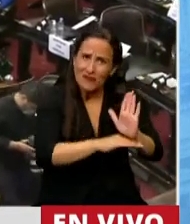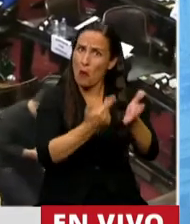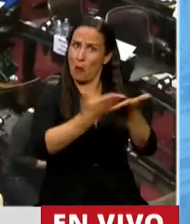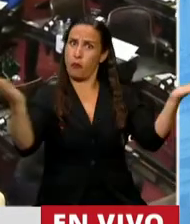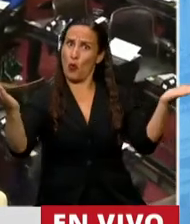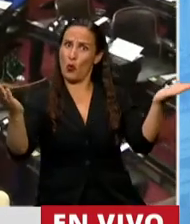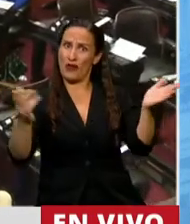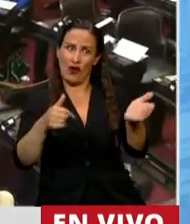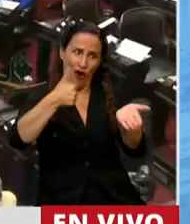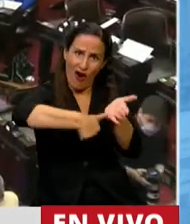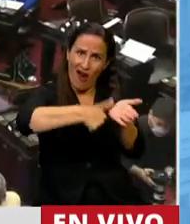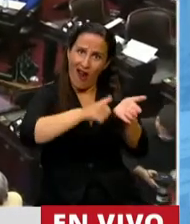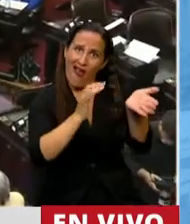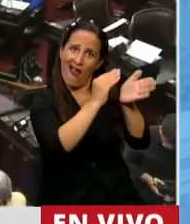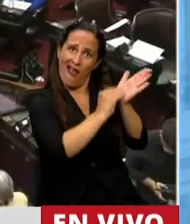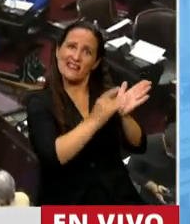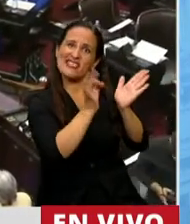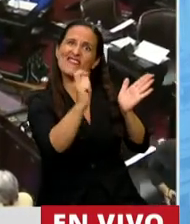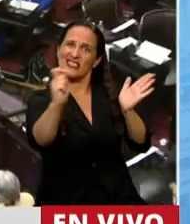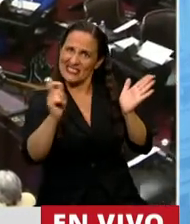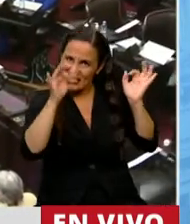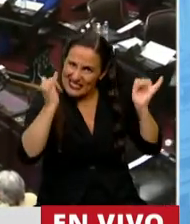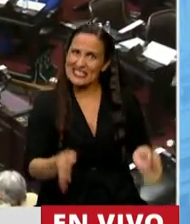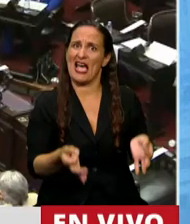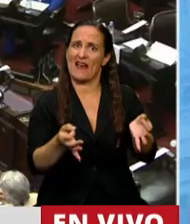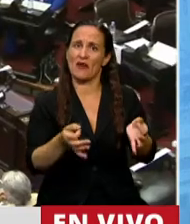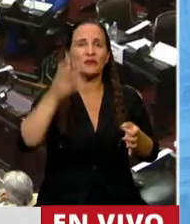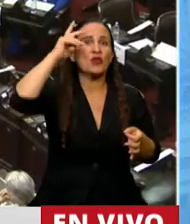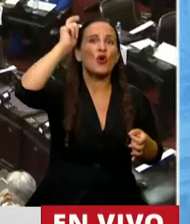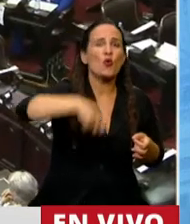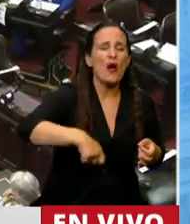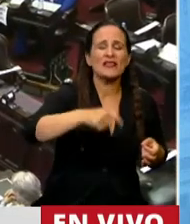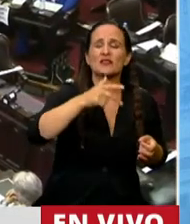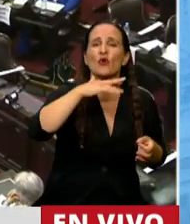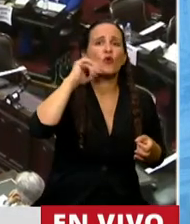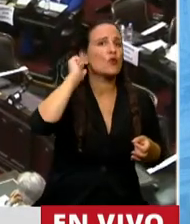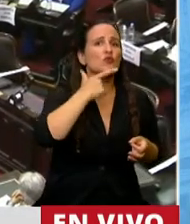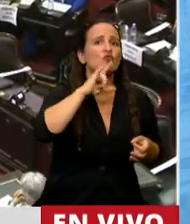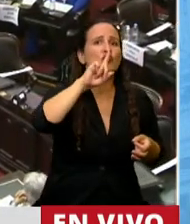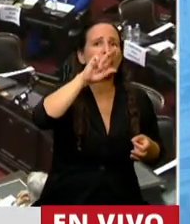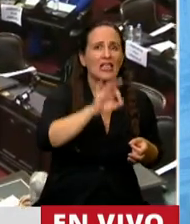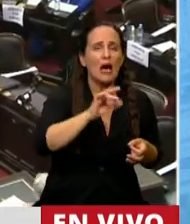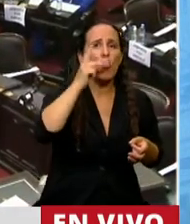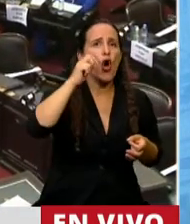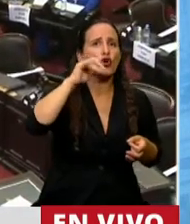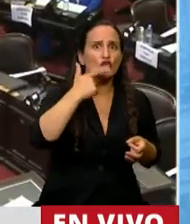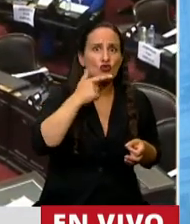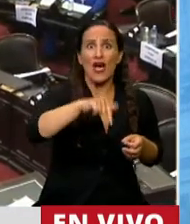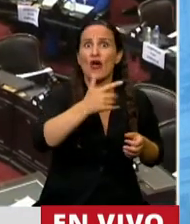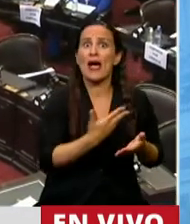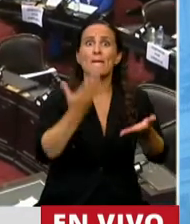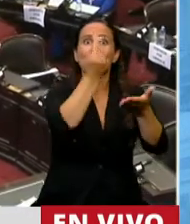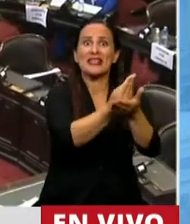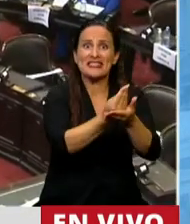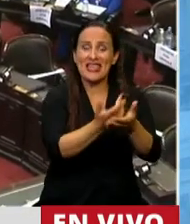dejaron pegados los dedos. El escandaloso caso del juez Gustavo Hornos, ahora presidente de